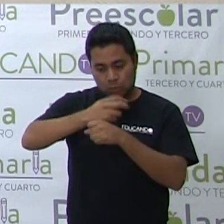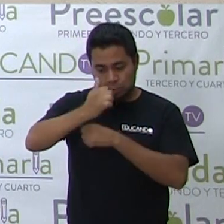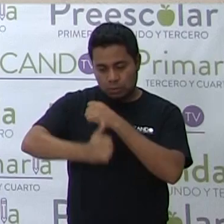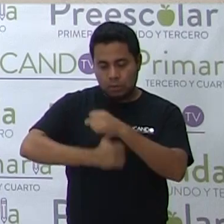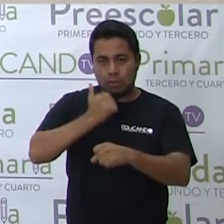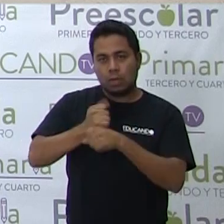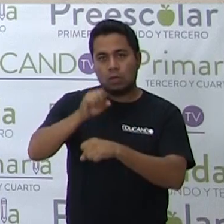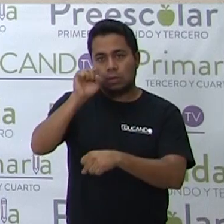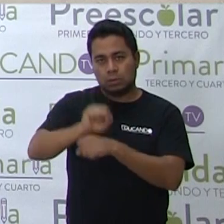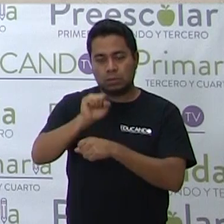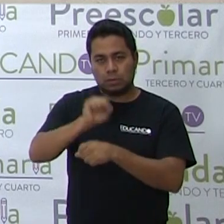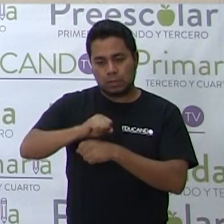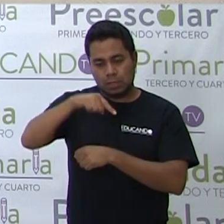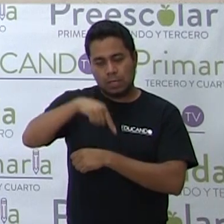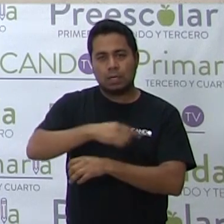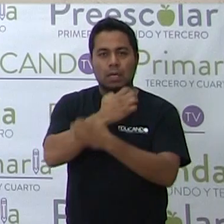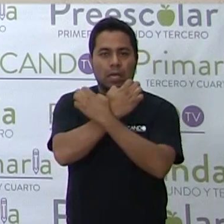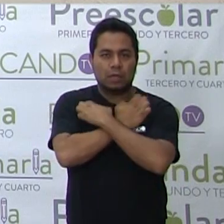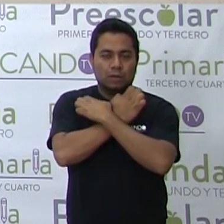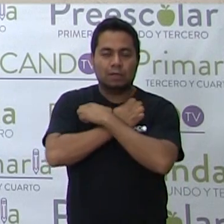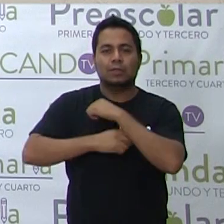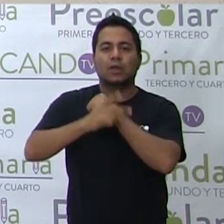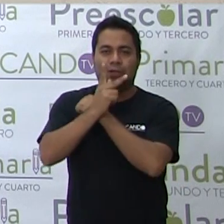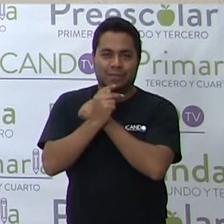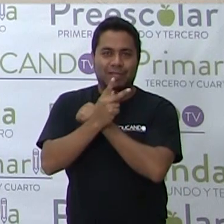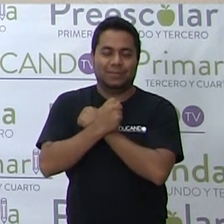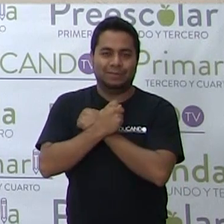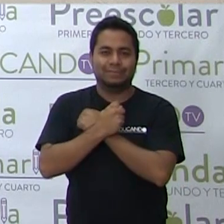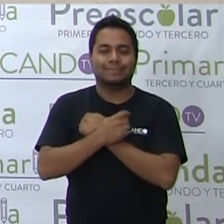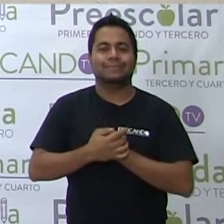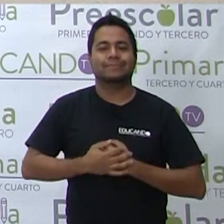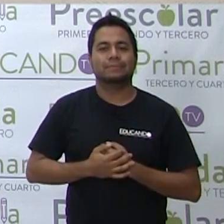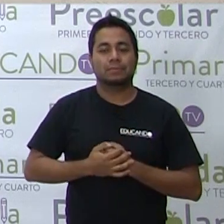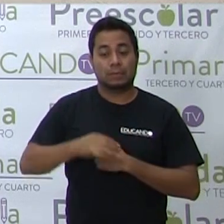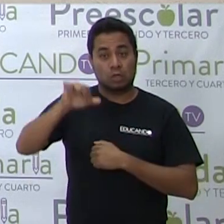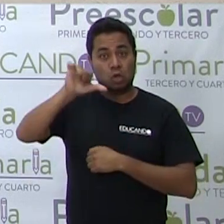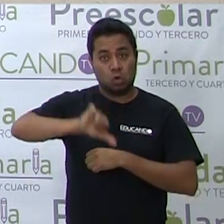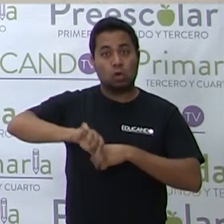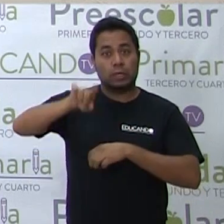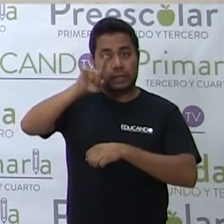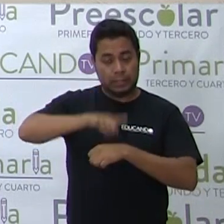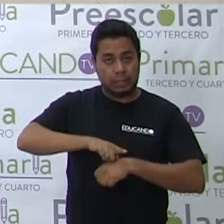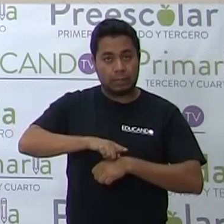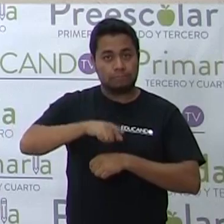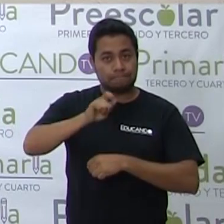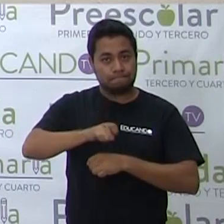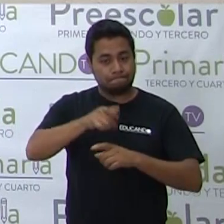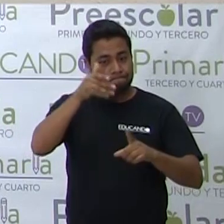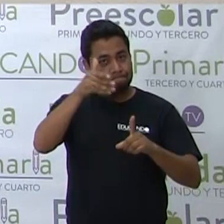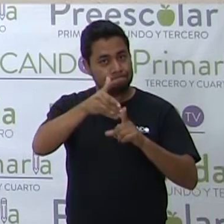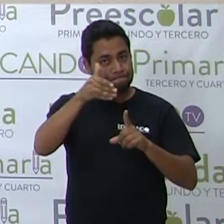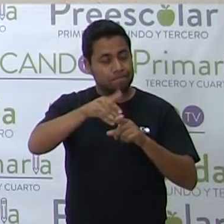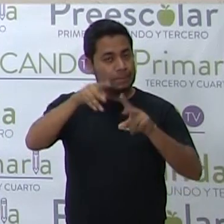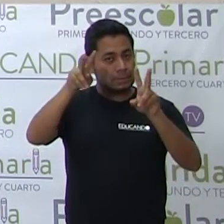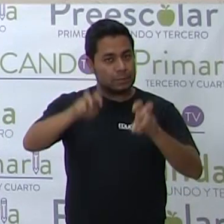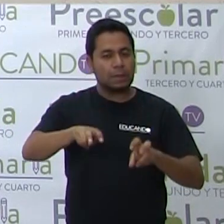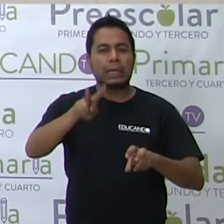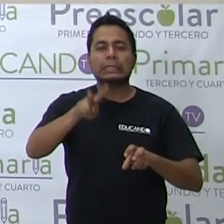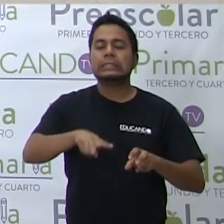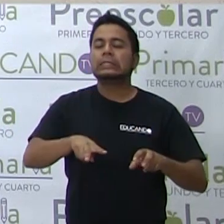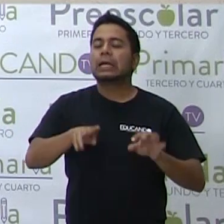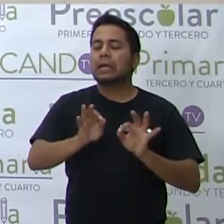secundaria a través del programa educando TV el día de hoy Vamos a abordar un tema muy